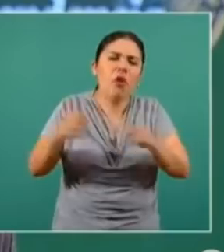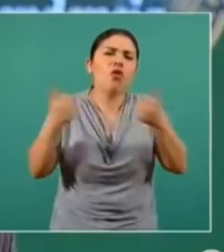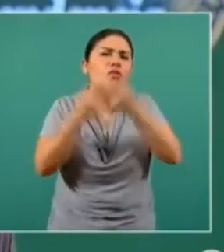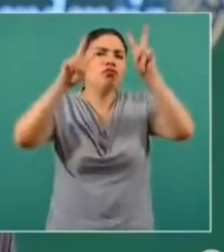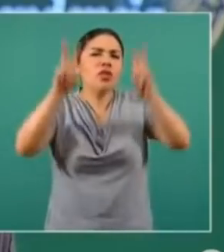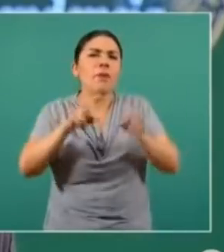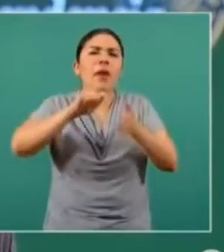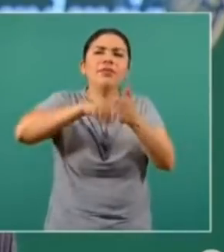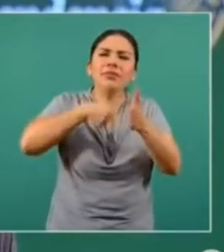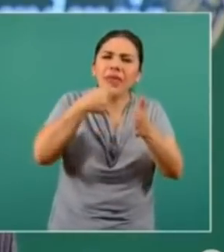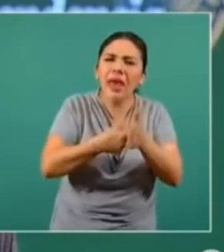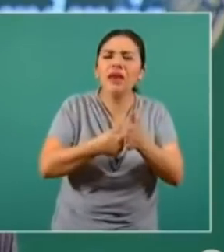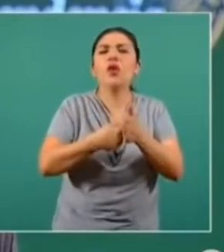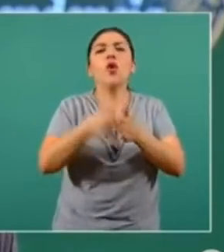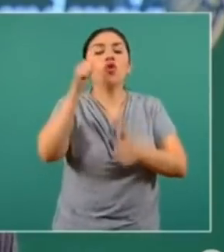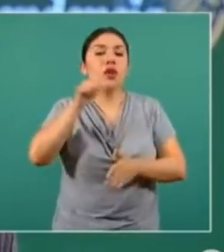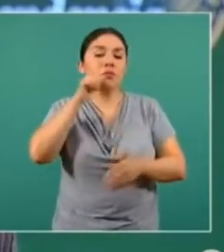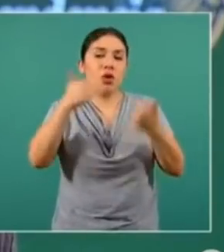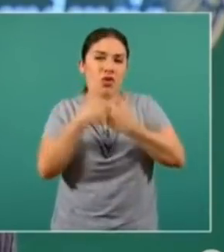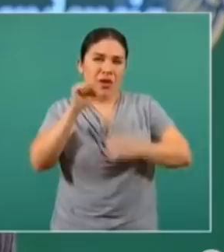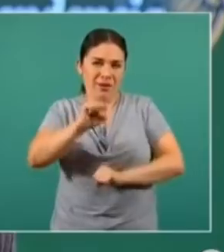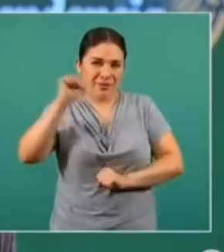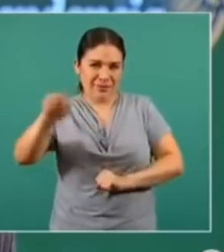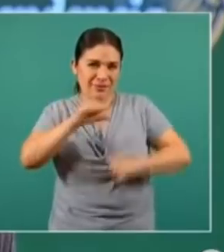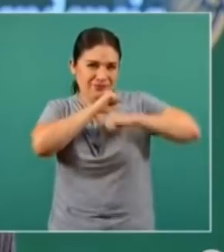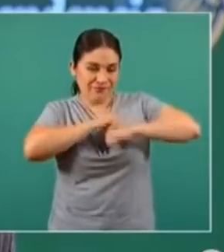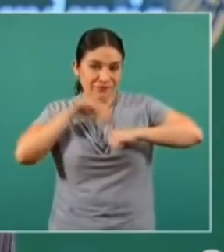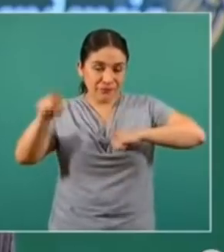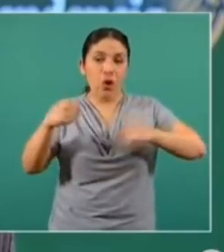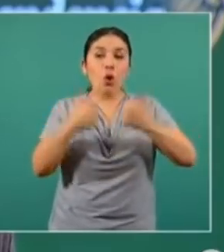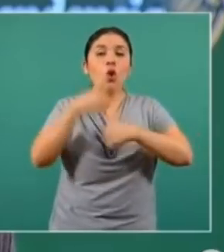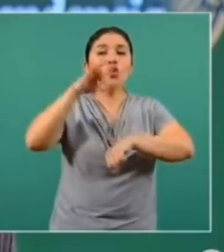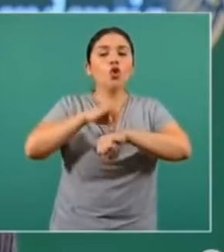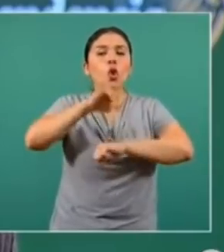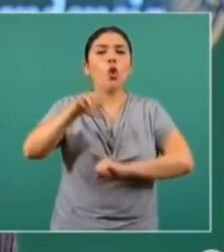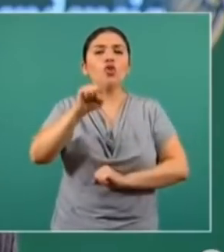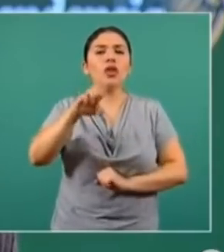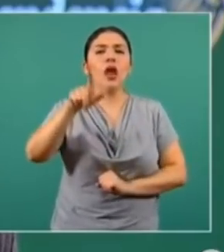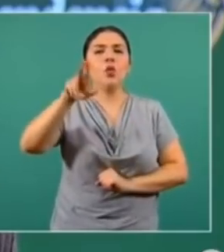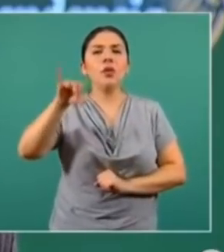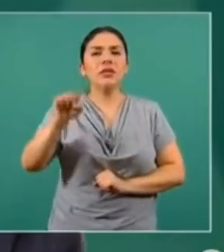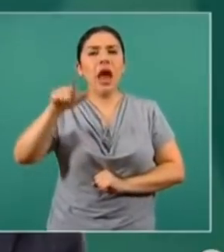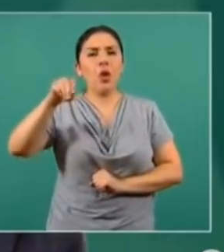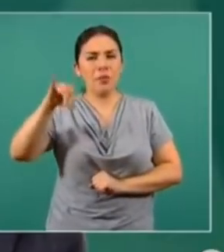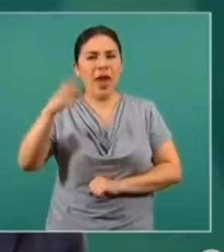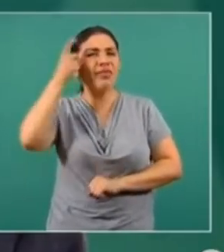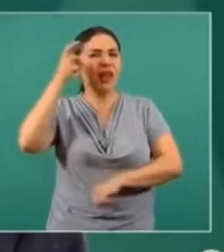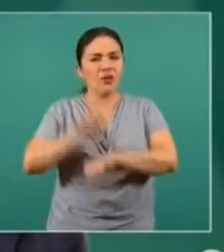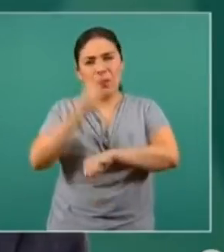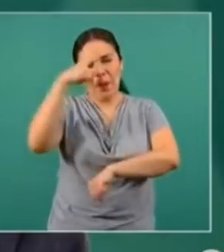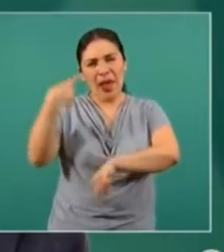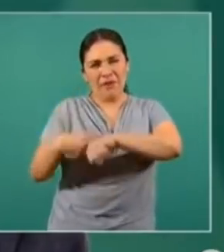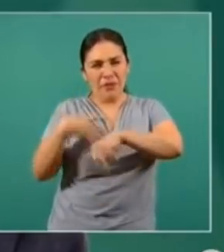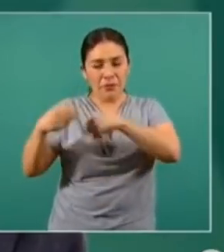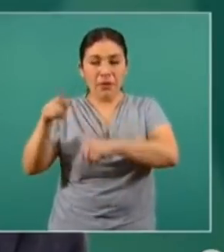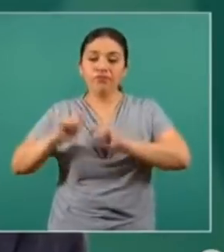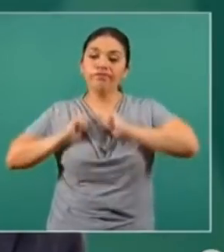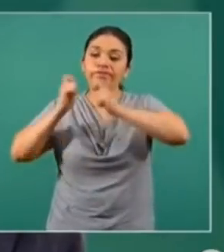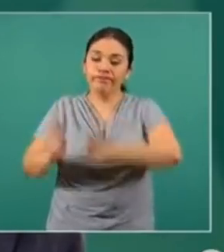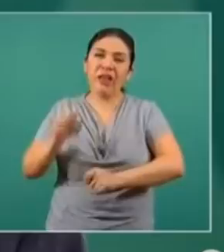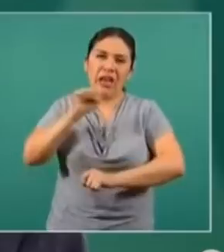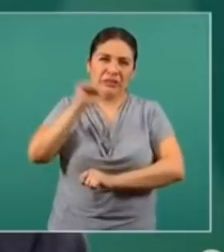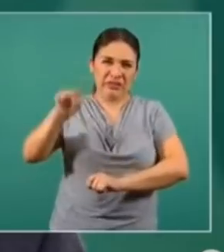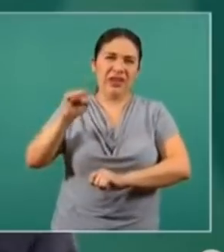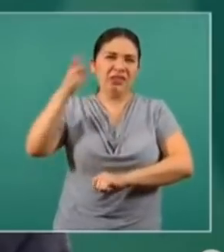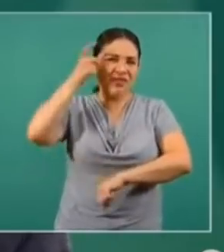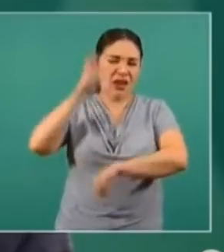técnica en la Secretaría de Salud. En su momento el doctor José Luis Salomía, director de epidemiología, fue designado por el secretario de